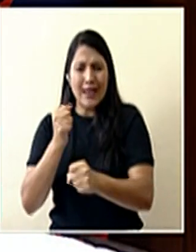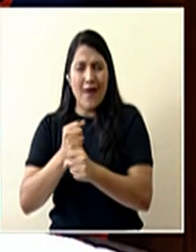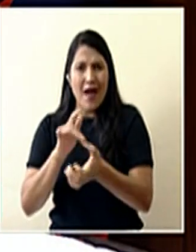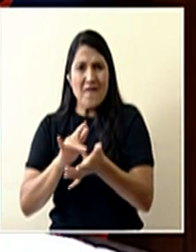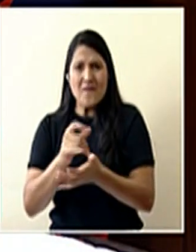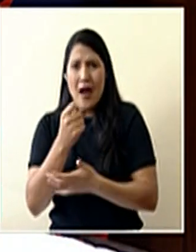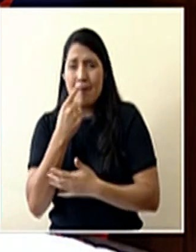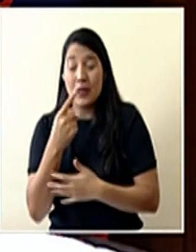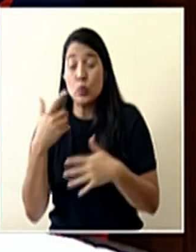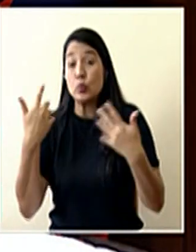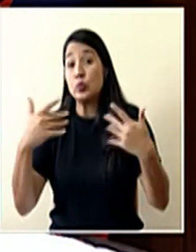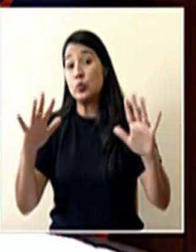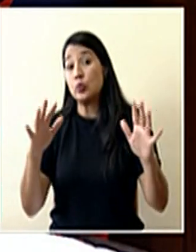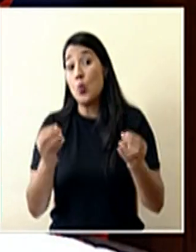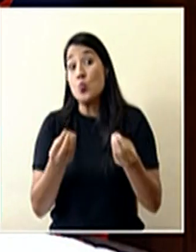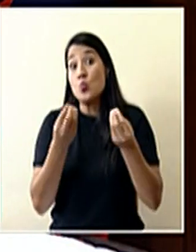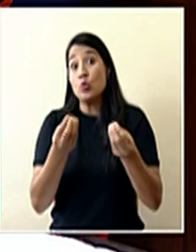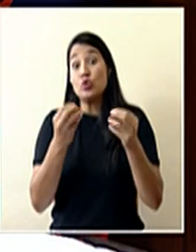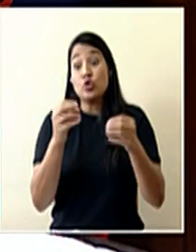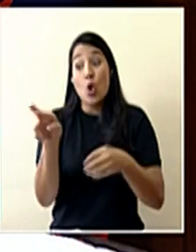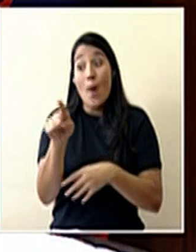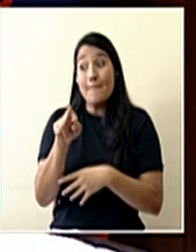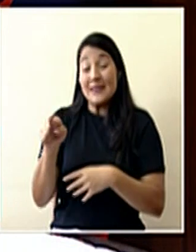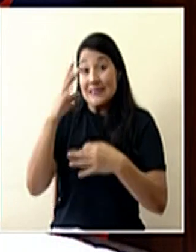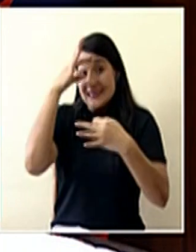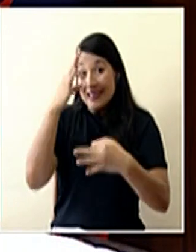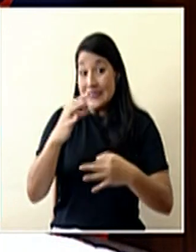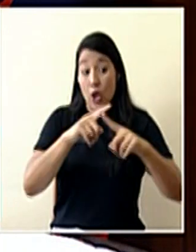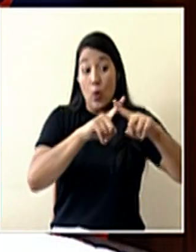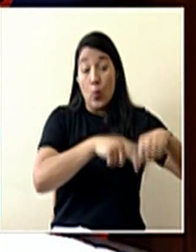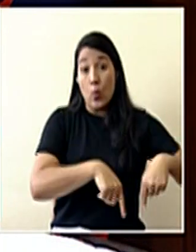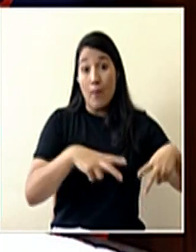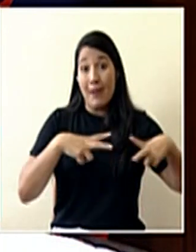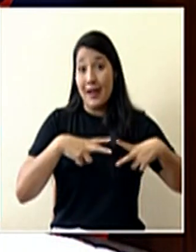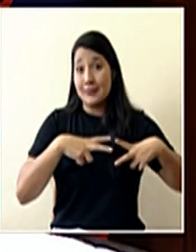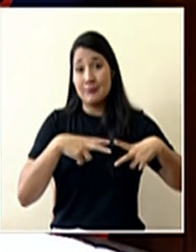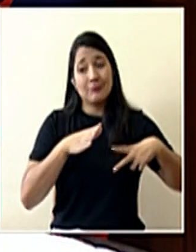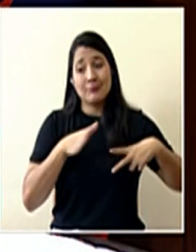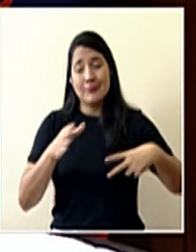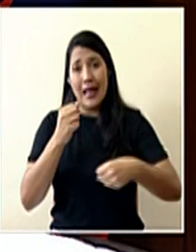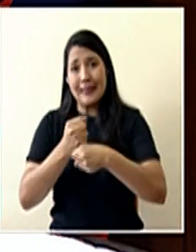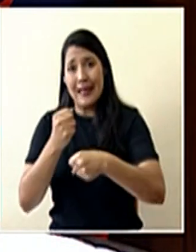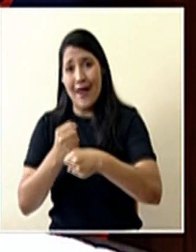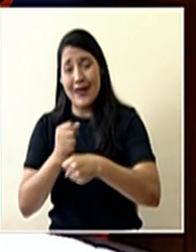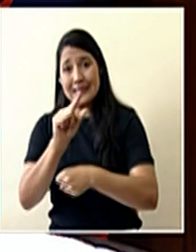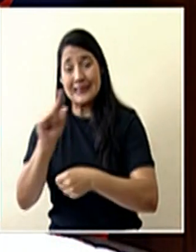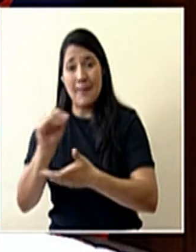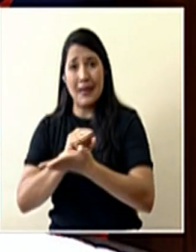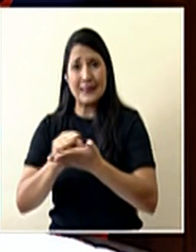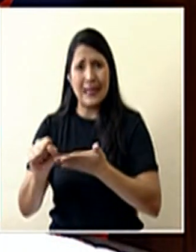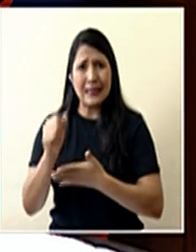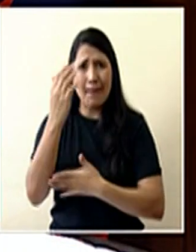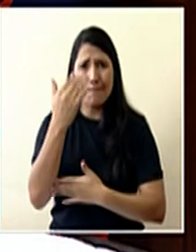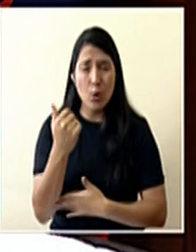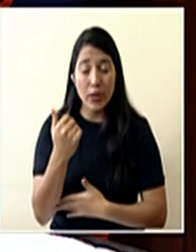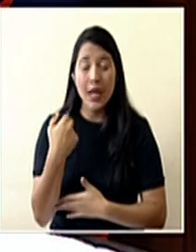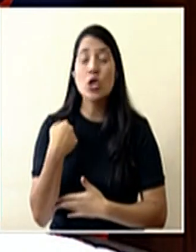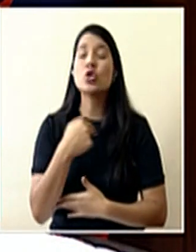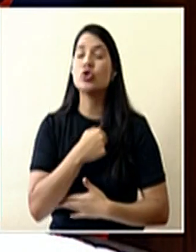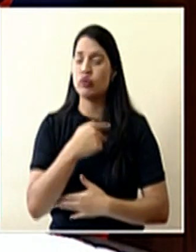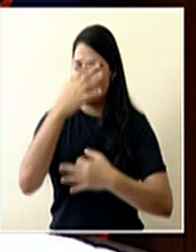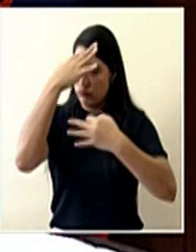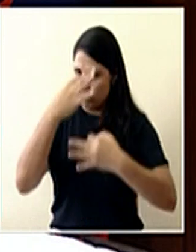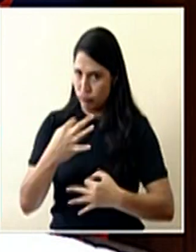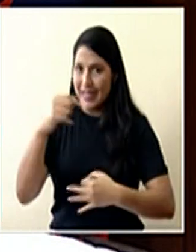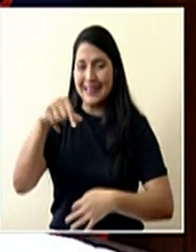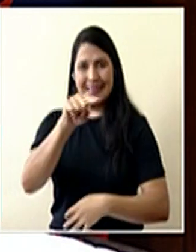de gente que decidió suspender sus vacaciones para dedicarse a trabajar durante esta Semana Santa, porque estamos convencidos de que